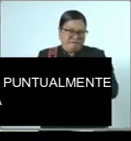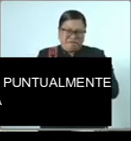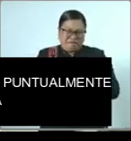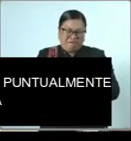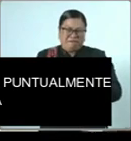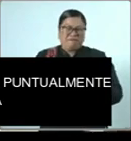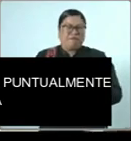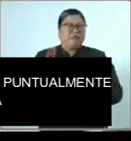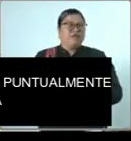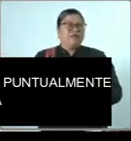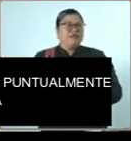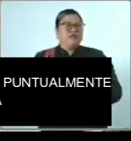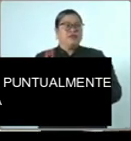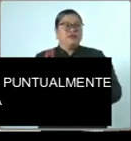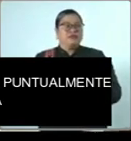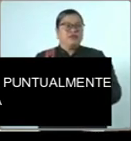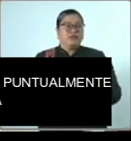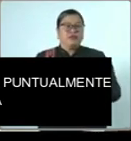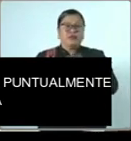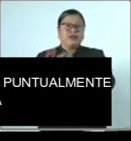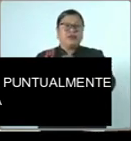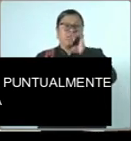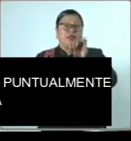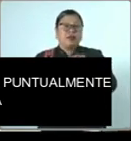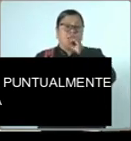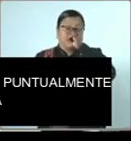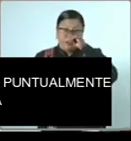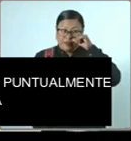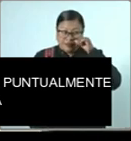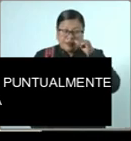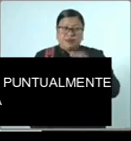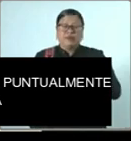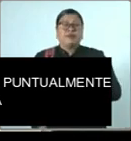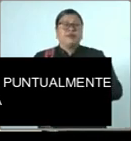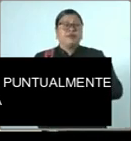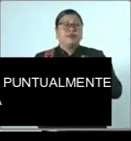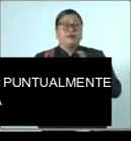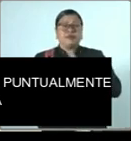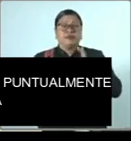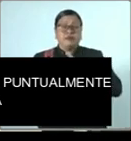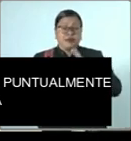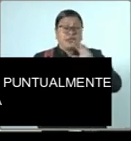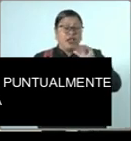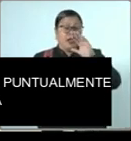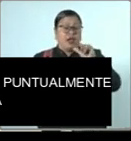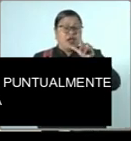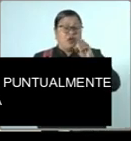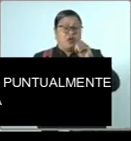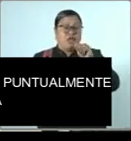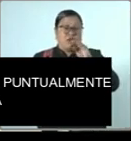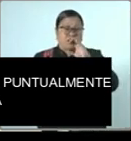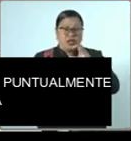favor. En la Sierra Juárez tenemos reportados en Asunción Cacalotepec derrumbes dentro de la zona